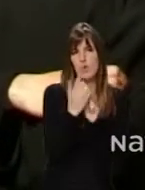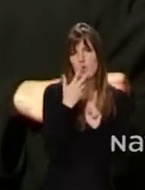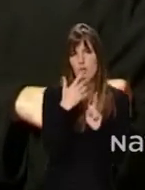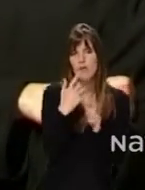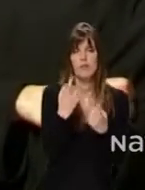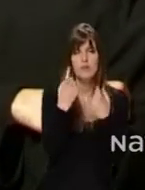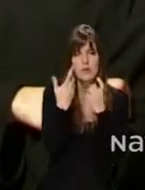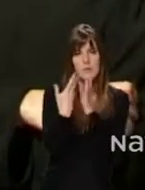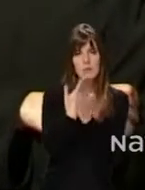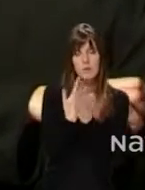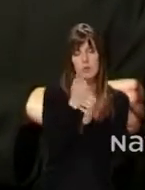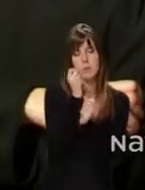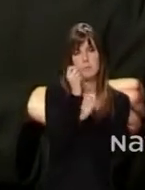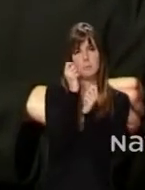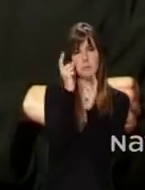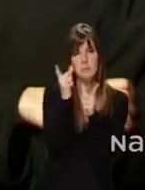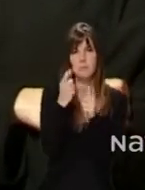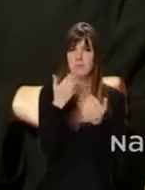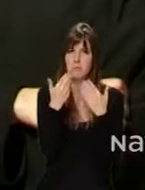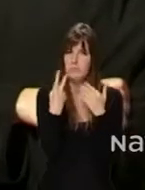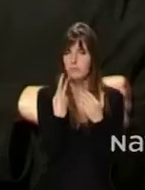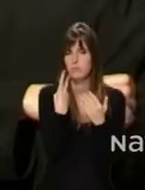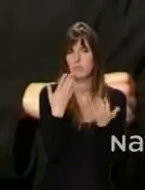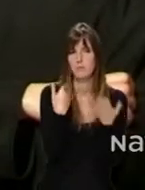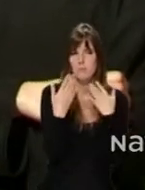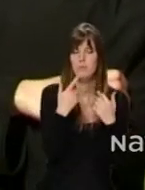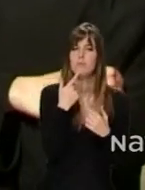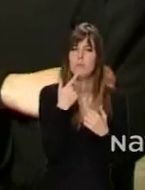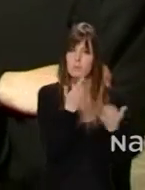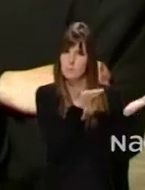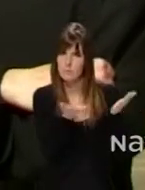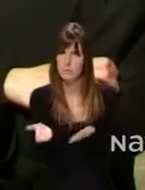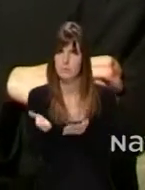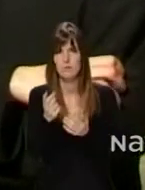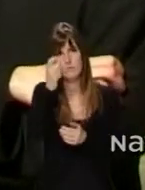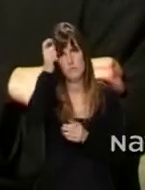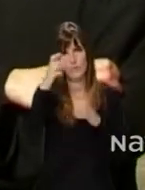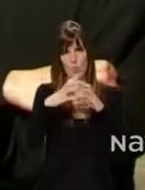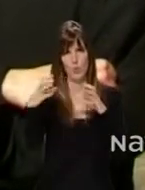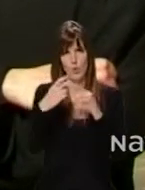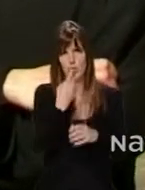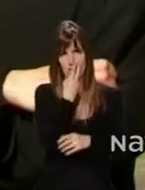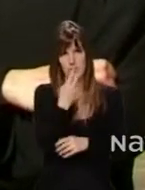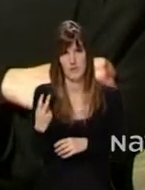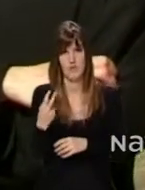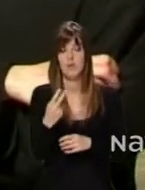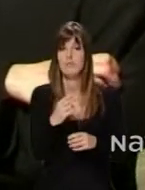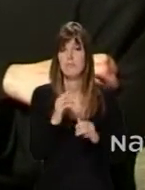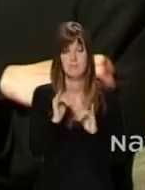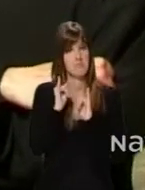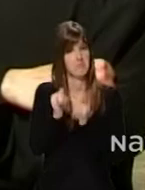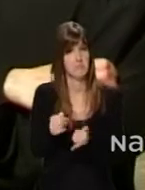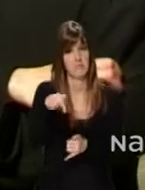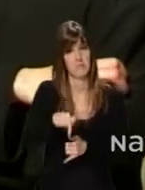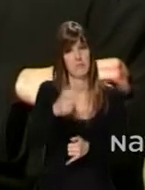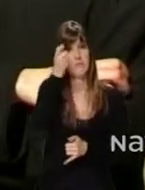me llamó mucho la atención y hablaba con él y me invitó a venir aquí. Y llegué aquí